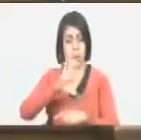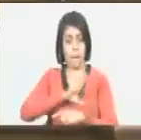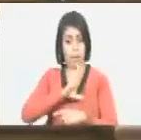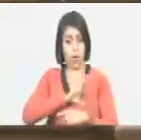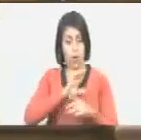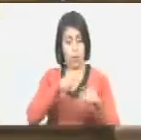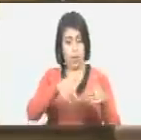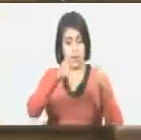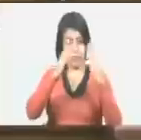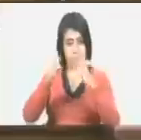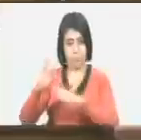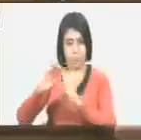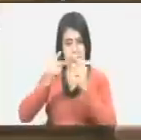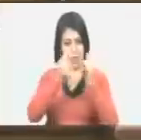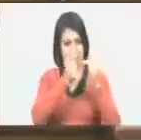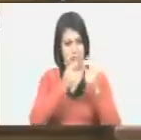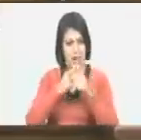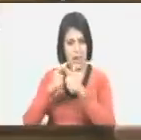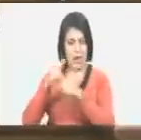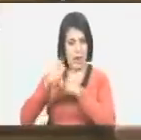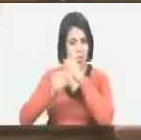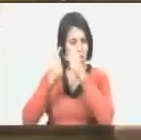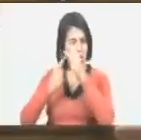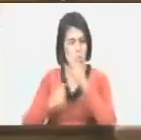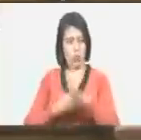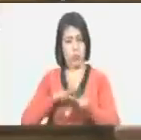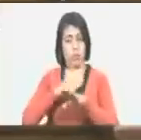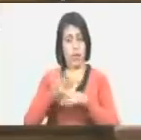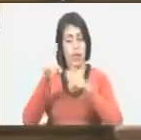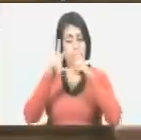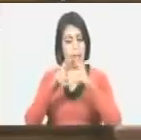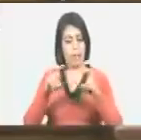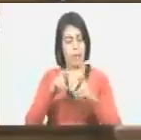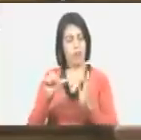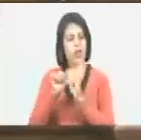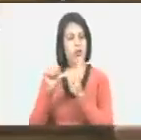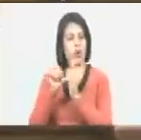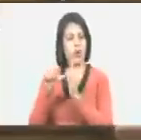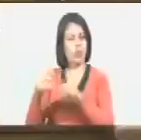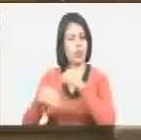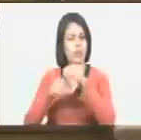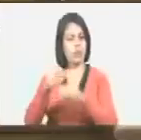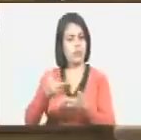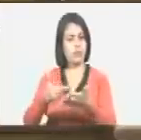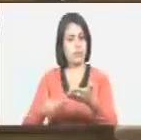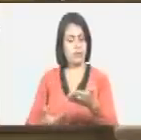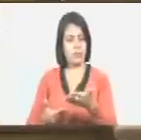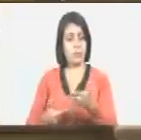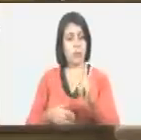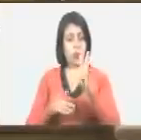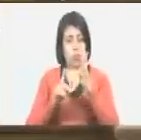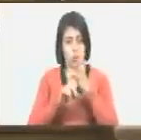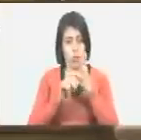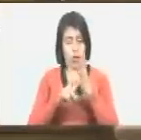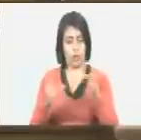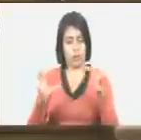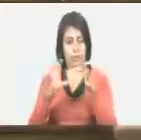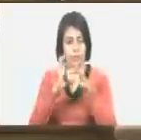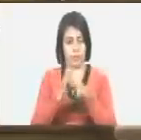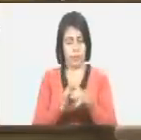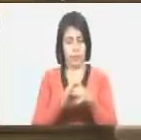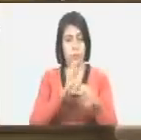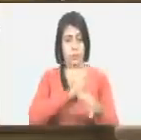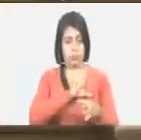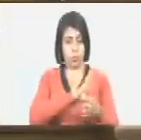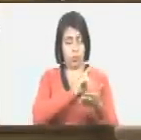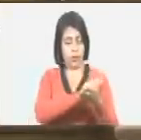aparentes de los bienes susceptibles de extinción de dominio y averiguar su lugar de notificación. 4. Acreditar el vínculo entre los